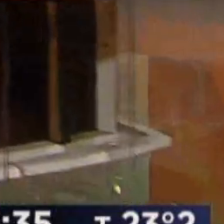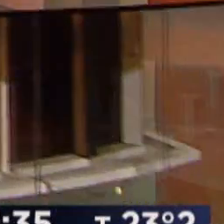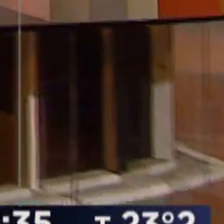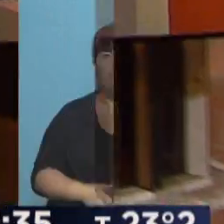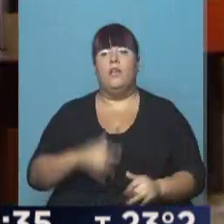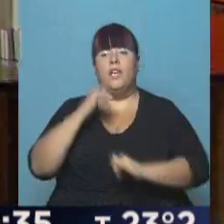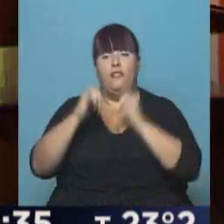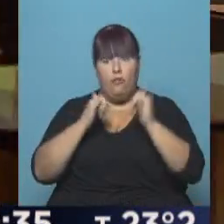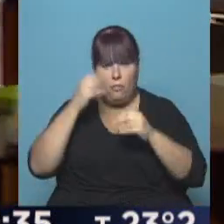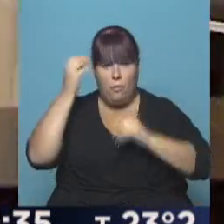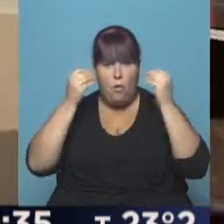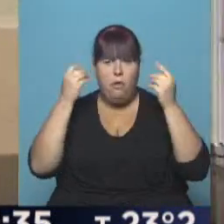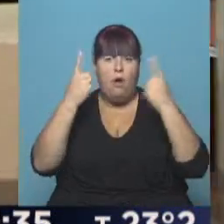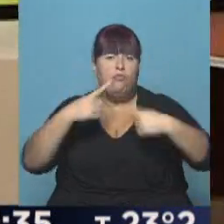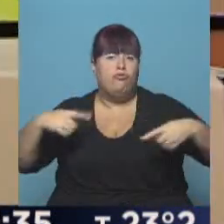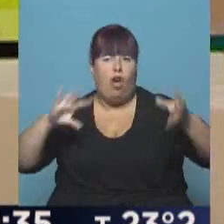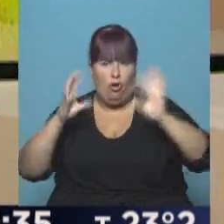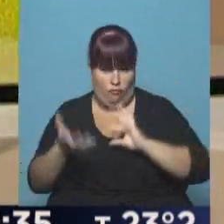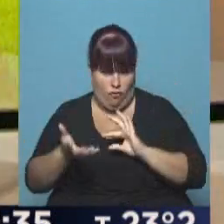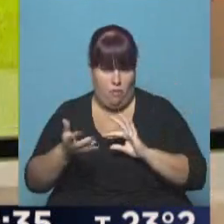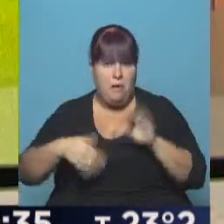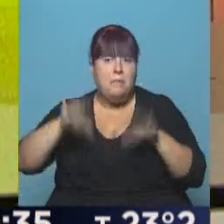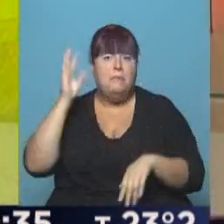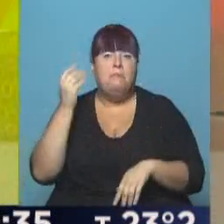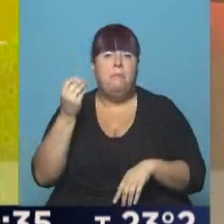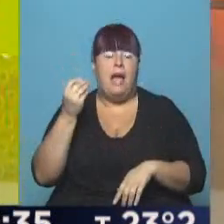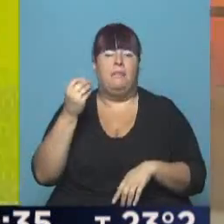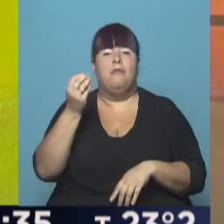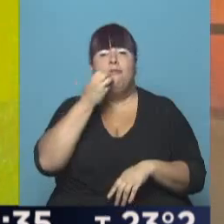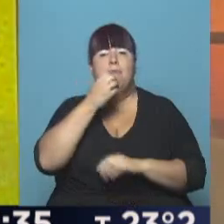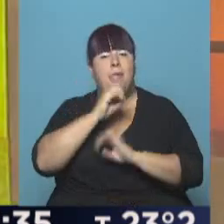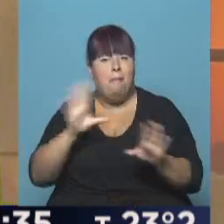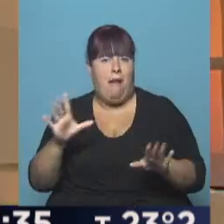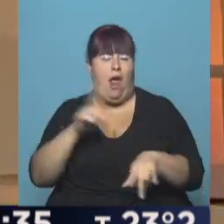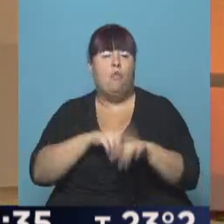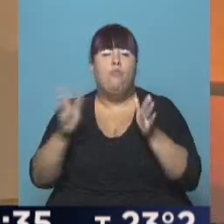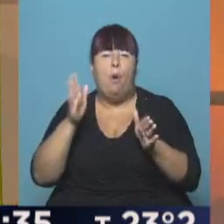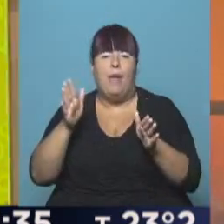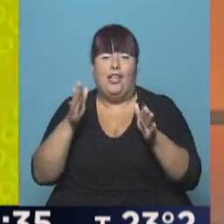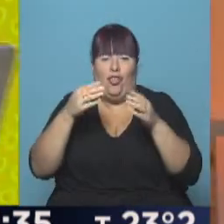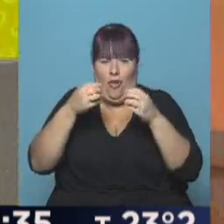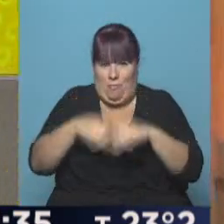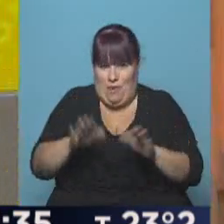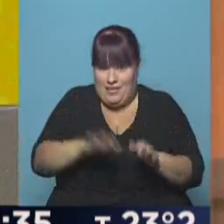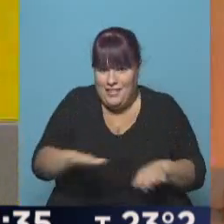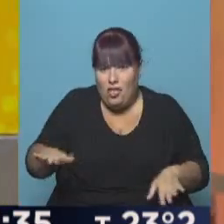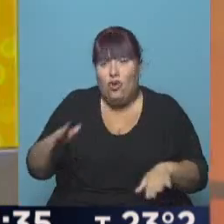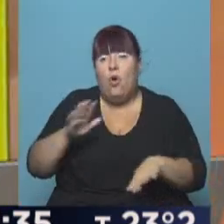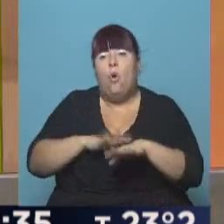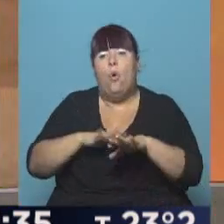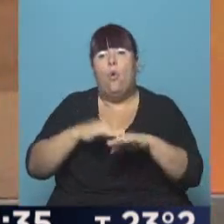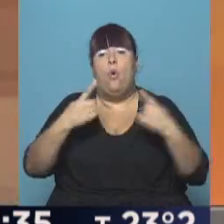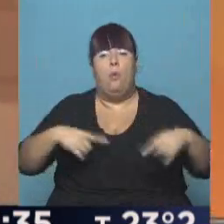informaciones preocupantes por múltiples razones y sobre todo porque la mala alimentación una etapa inicial tiene que ver con un